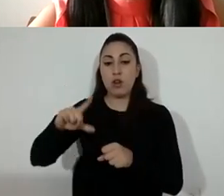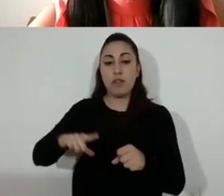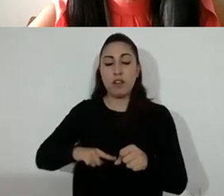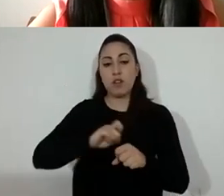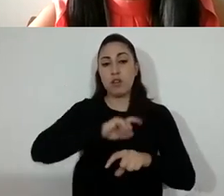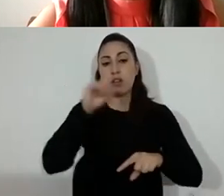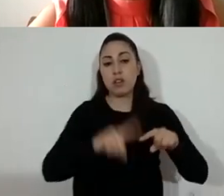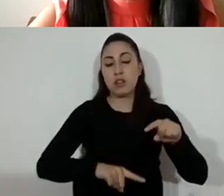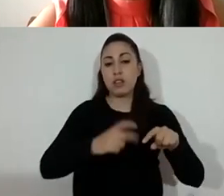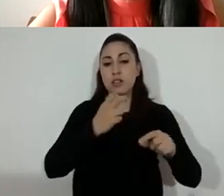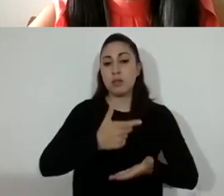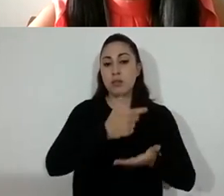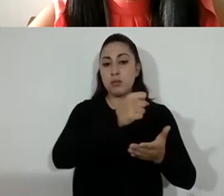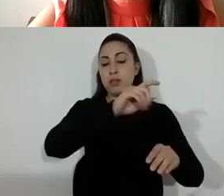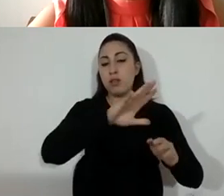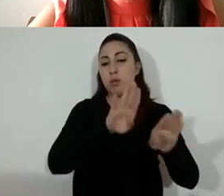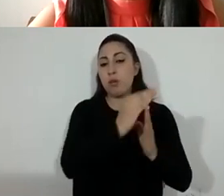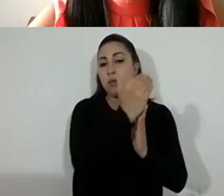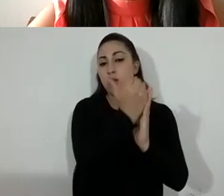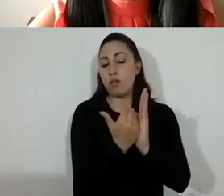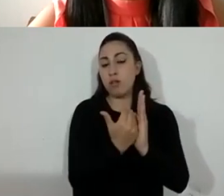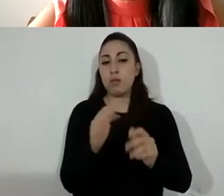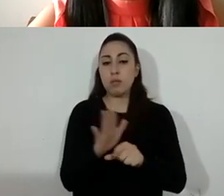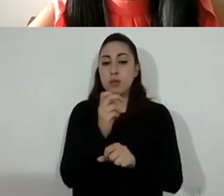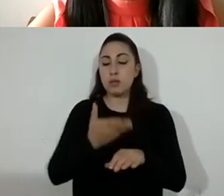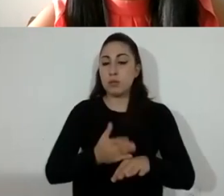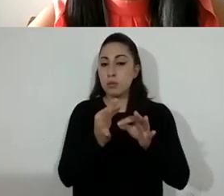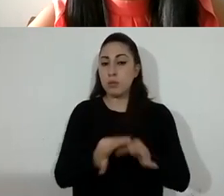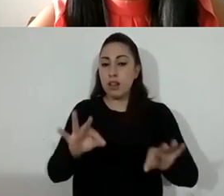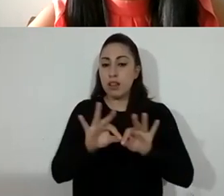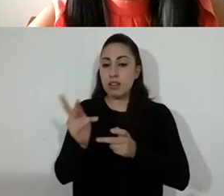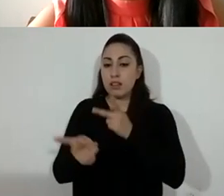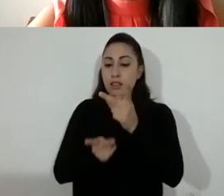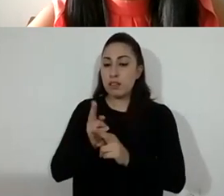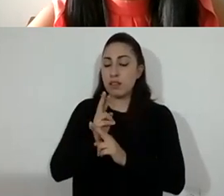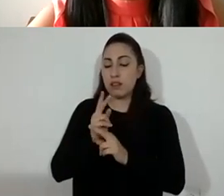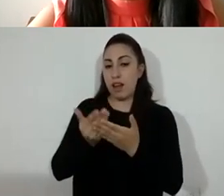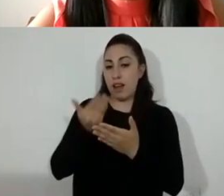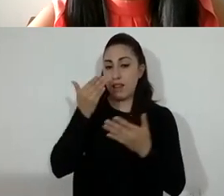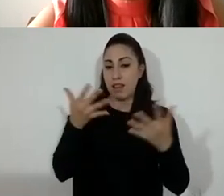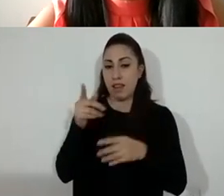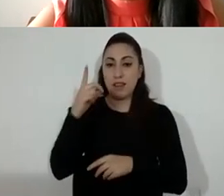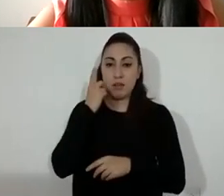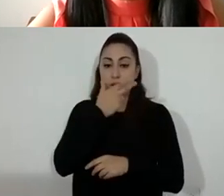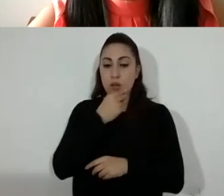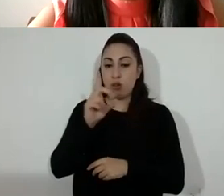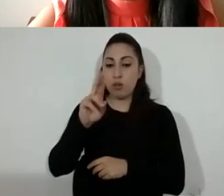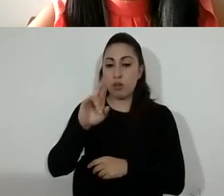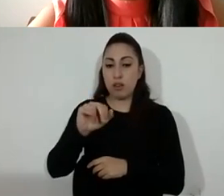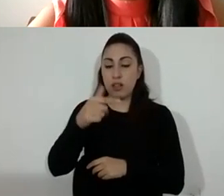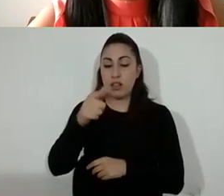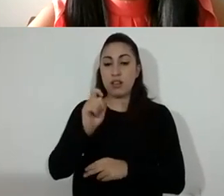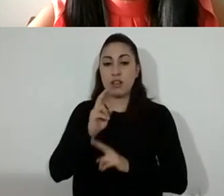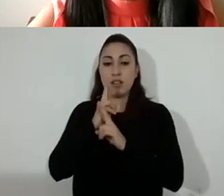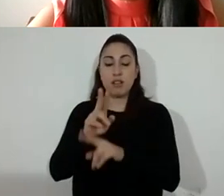Por eso es muy importante que se contesten las preguntas que hacía el diputado Federico Doni, que él hizo